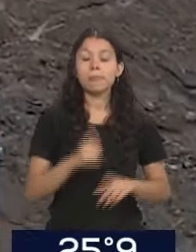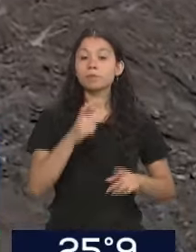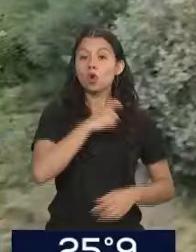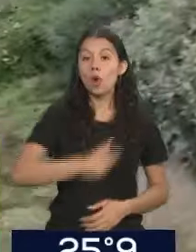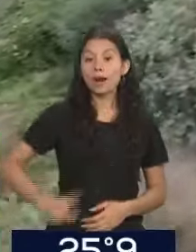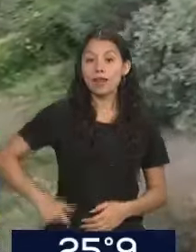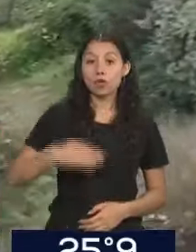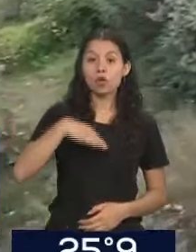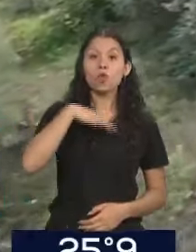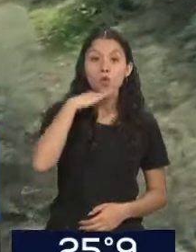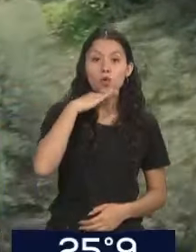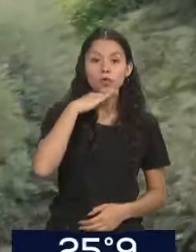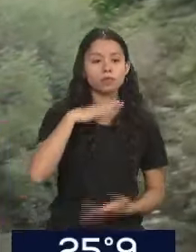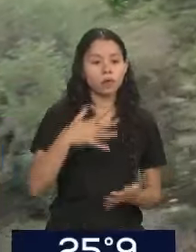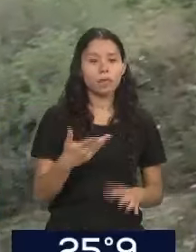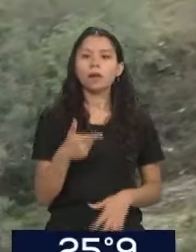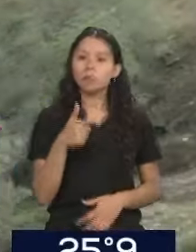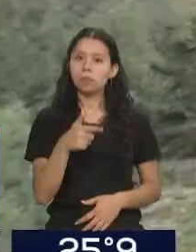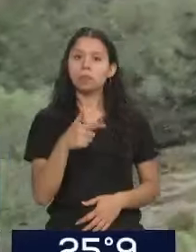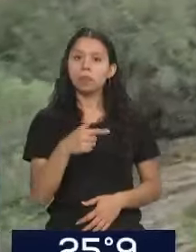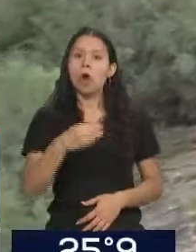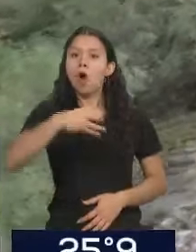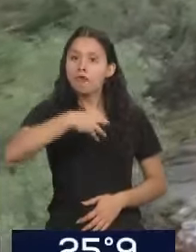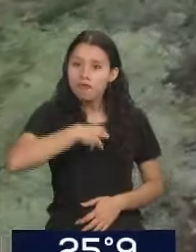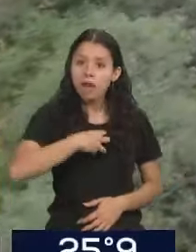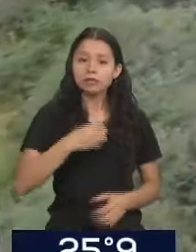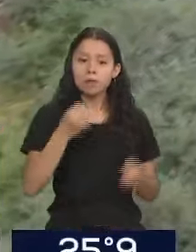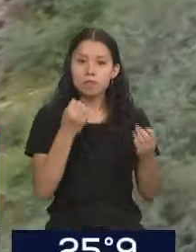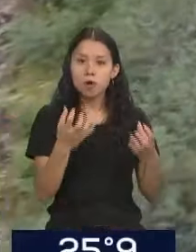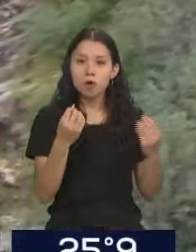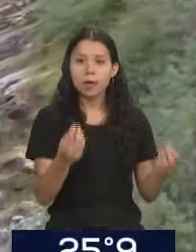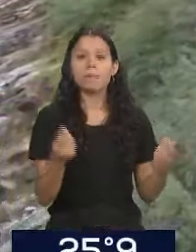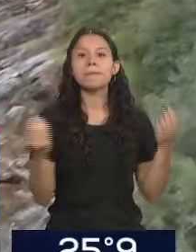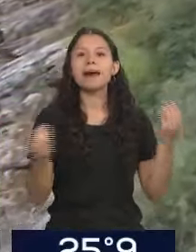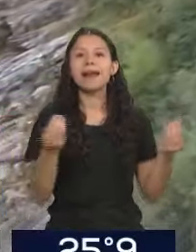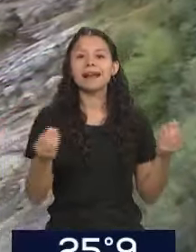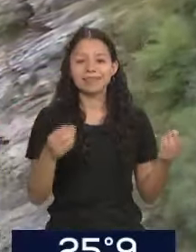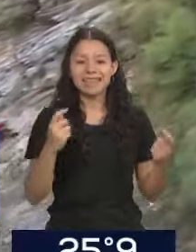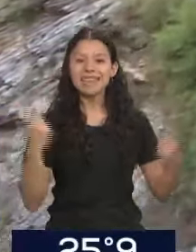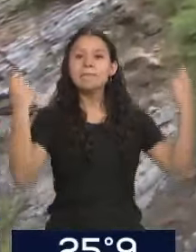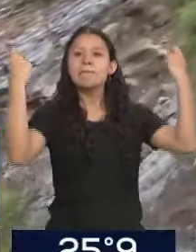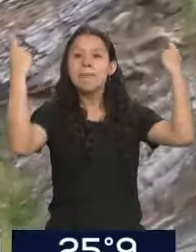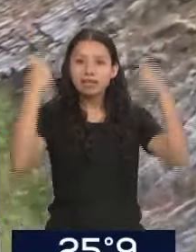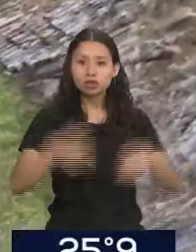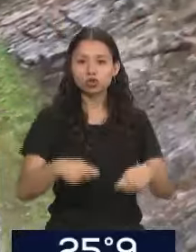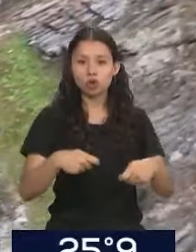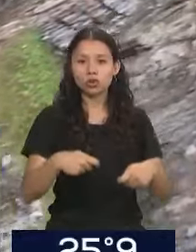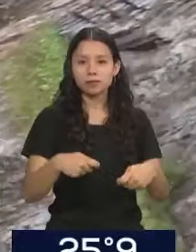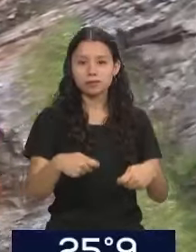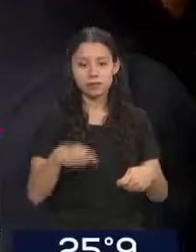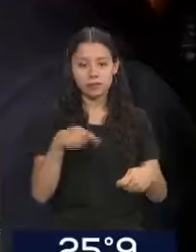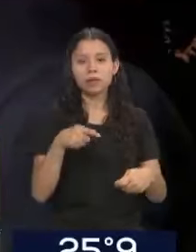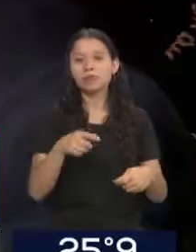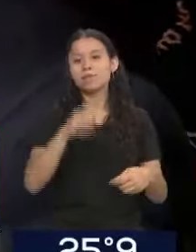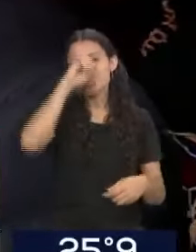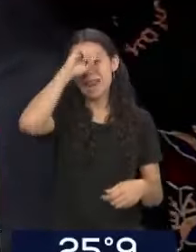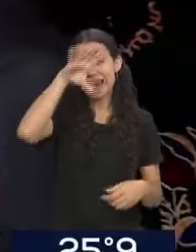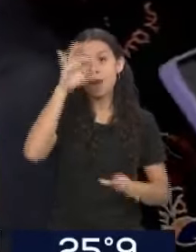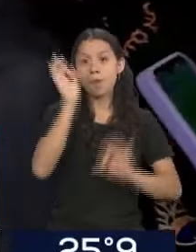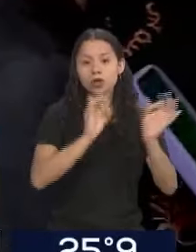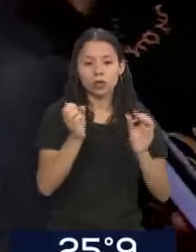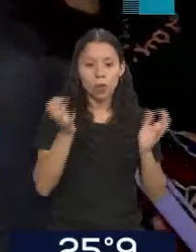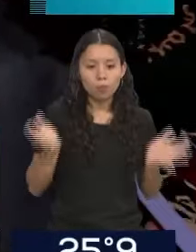su deseo y confianza en que el régimen de incentivos para grandes inversiones impulse aún más los proyectos mineros. El